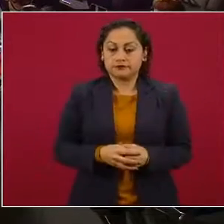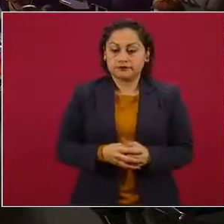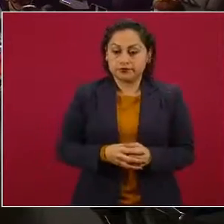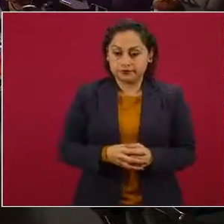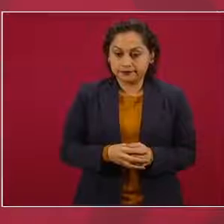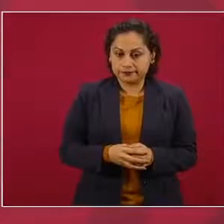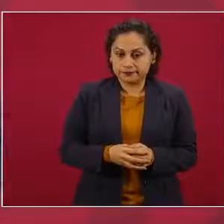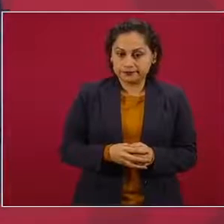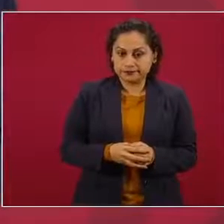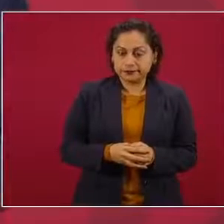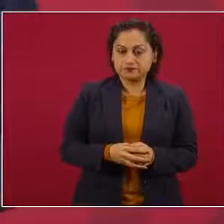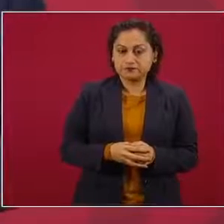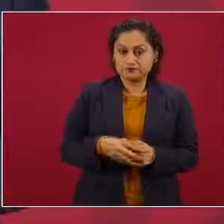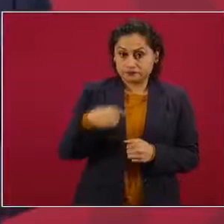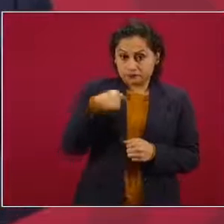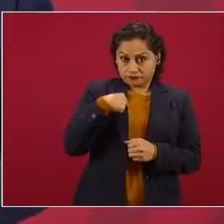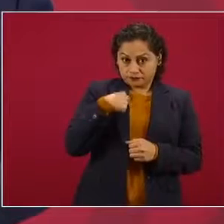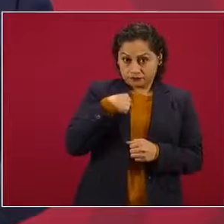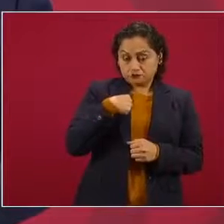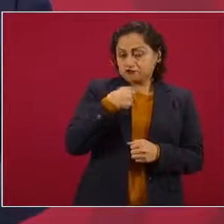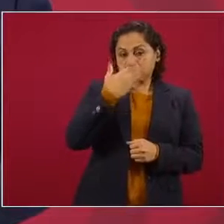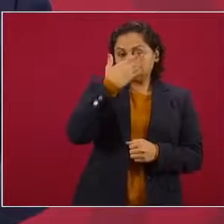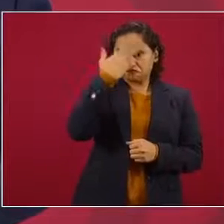tengo conocimiento